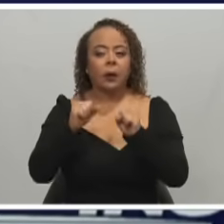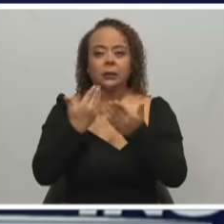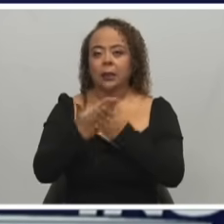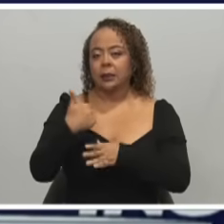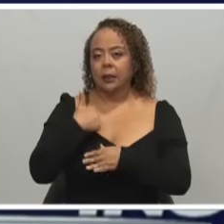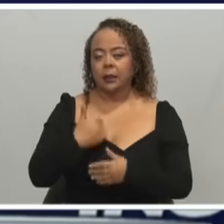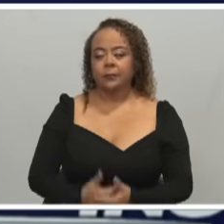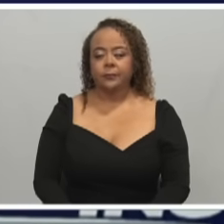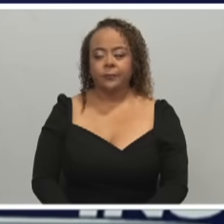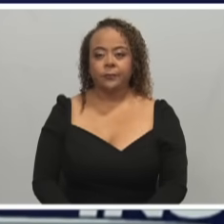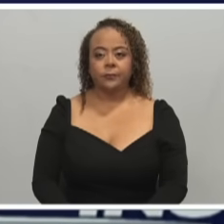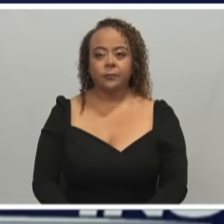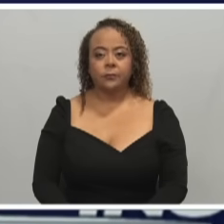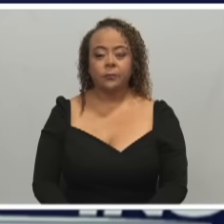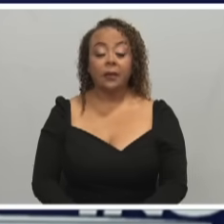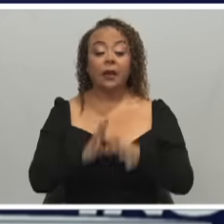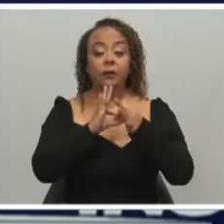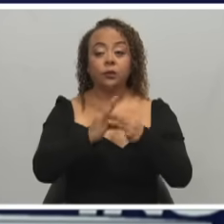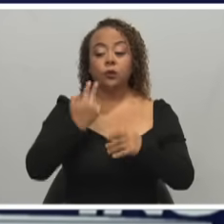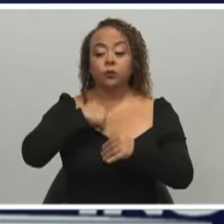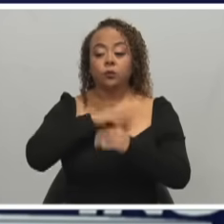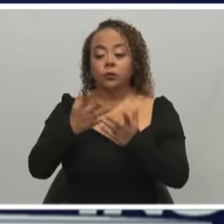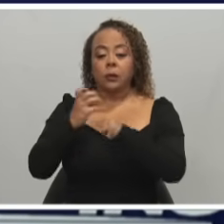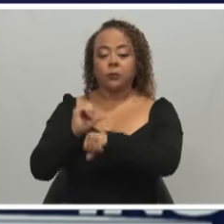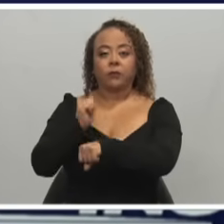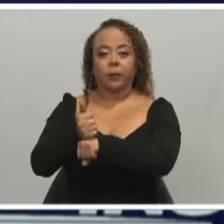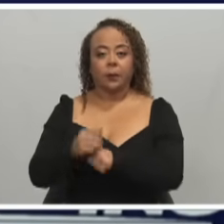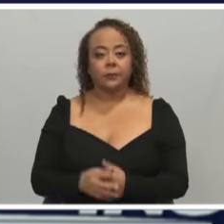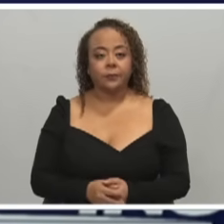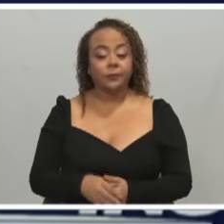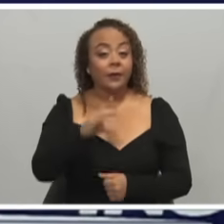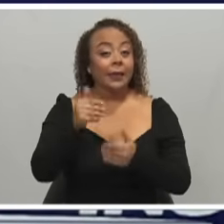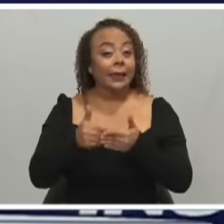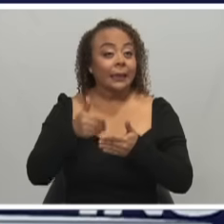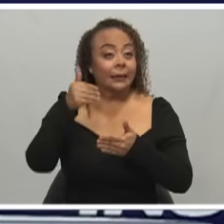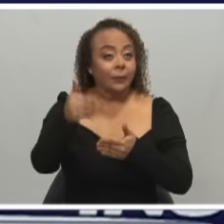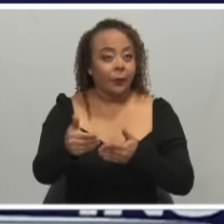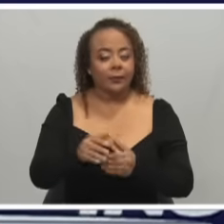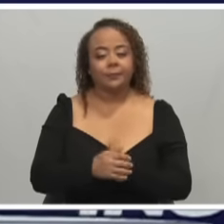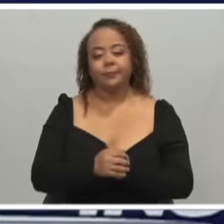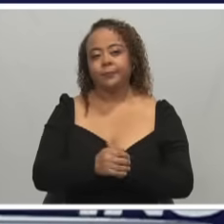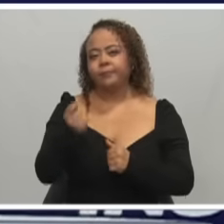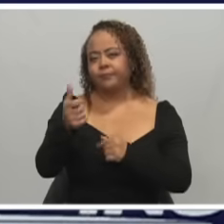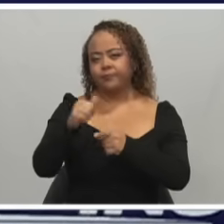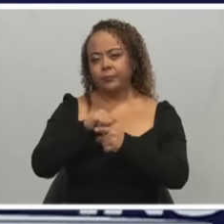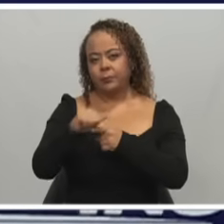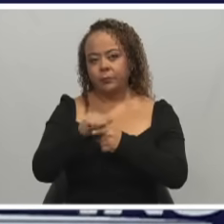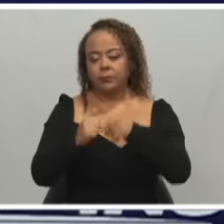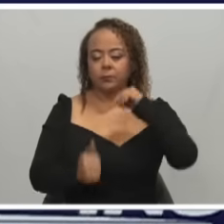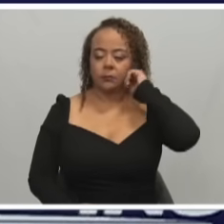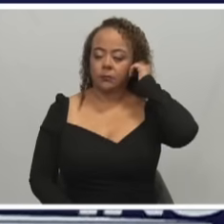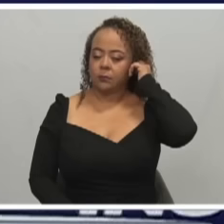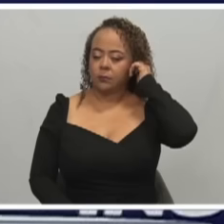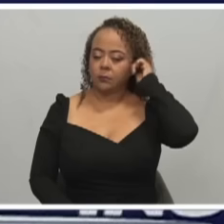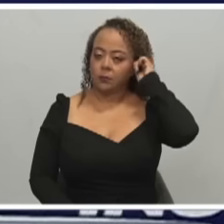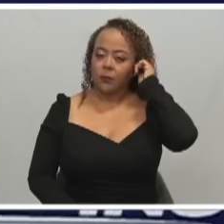a tener en base a lo que uno quiera conformar y después en las pocas prácticas o los pocos momentos que